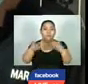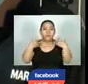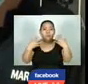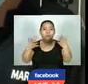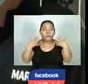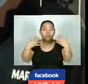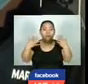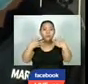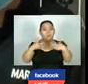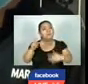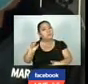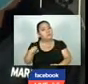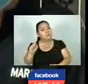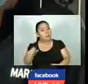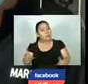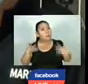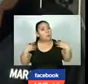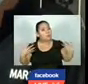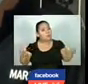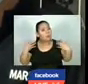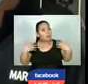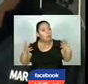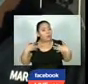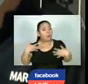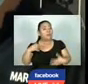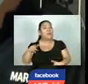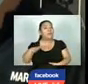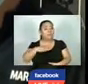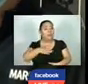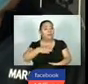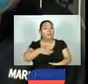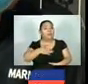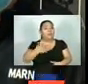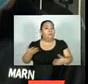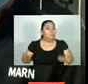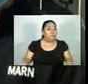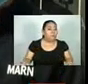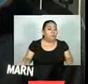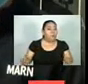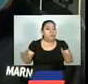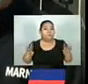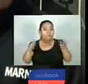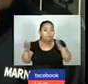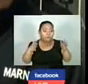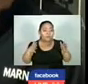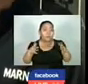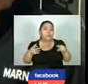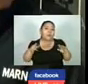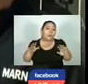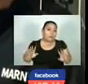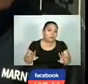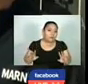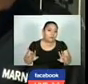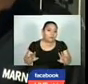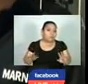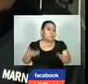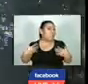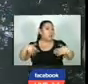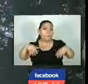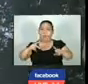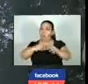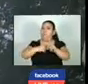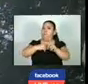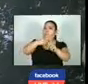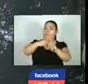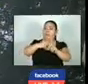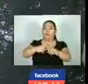bastante cálidas y generan un ambiente bastante abrazador, están dentro del rango normal.